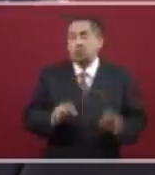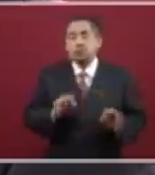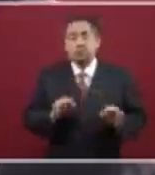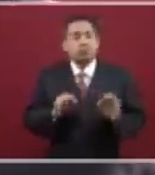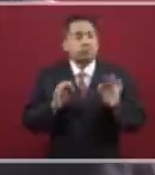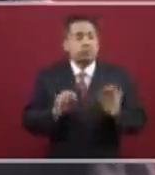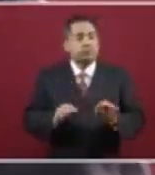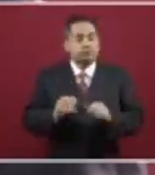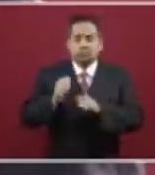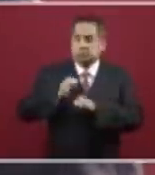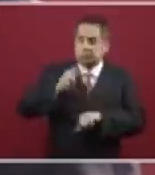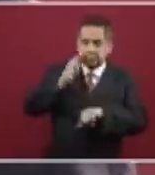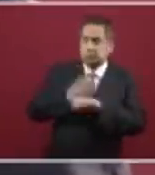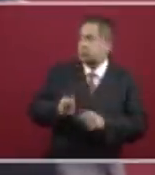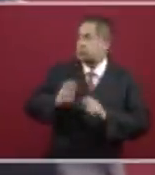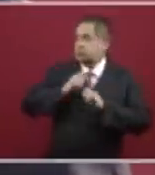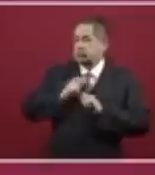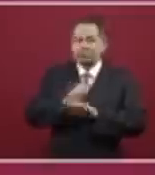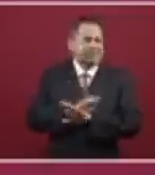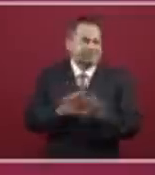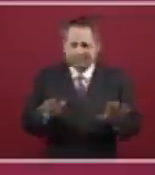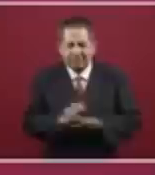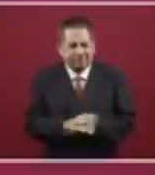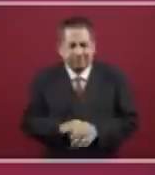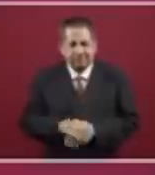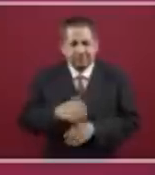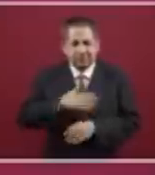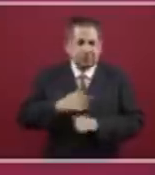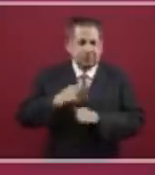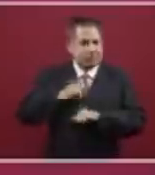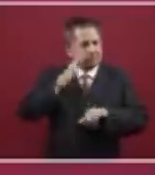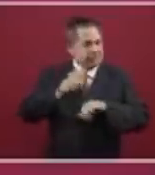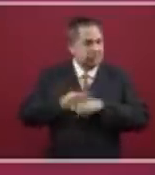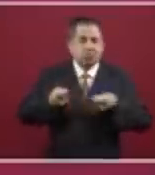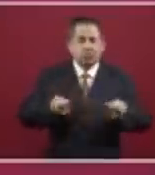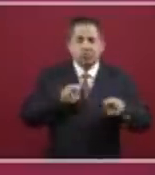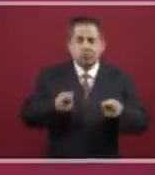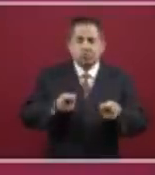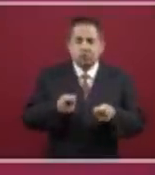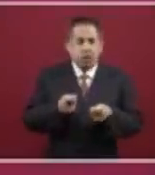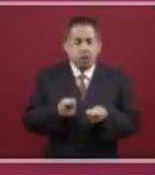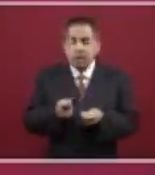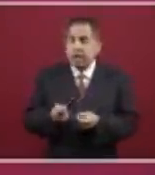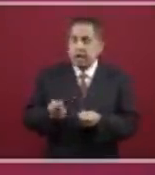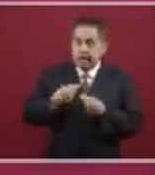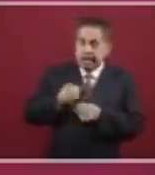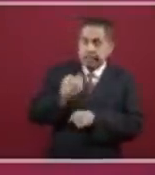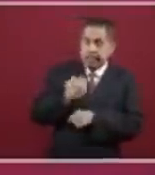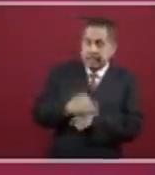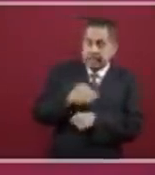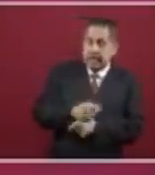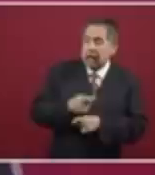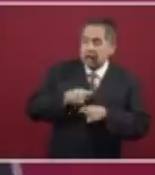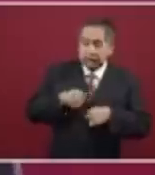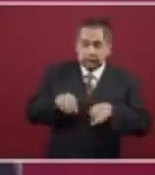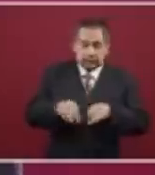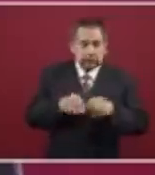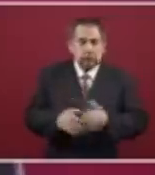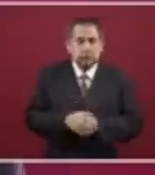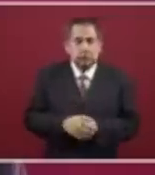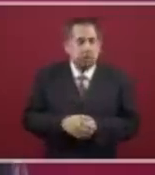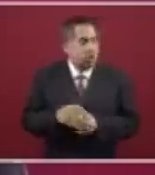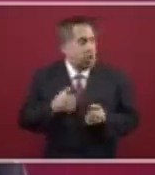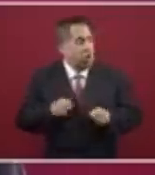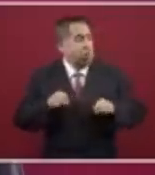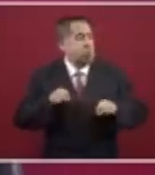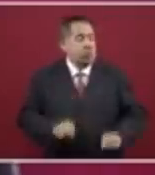tenemos cargo. No, no son cargos, son encargos. No, ya llegamos y